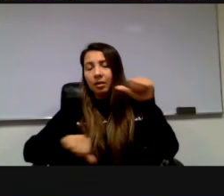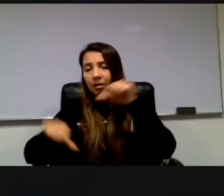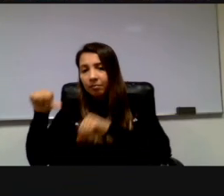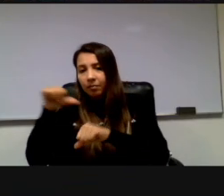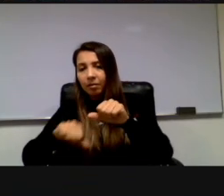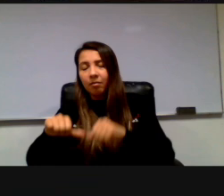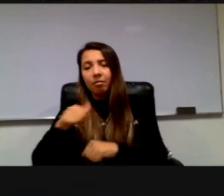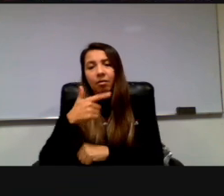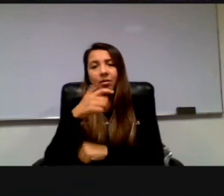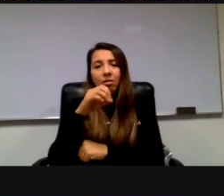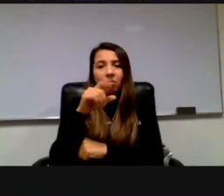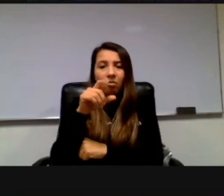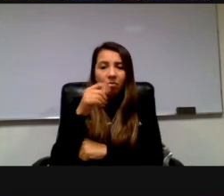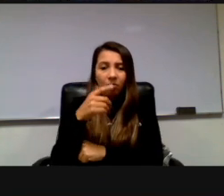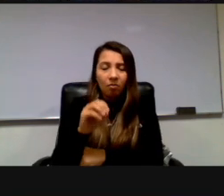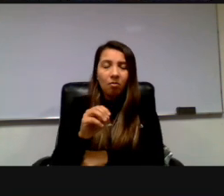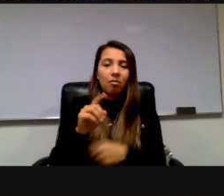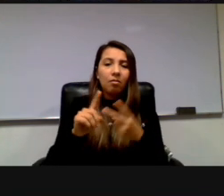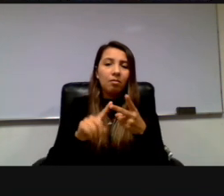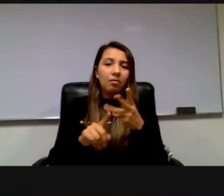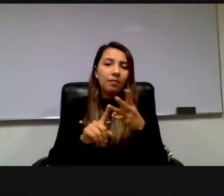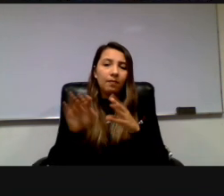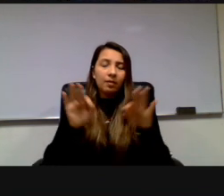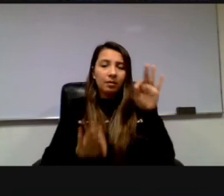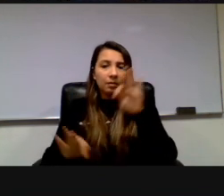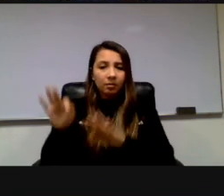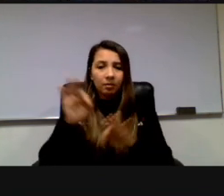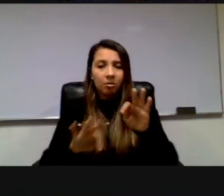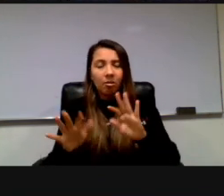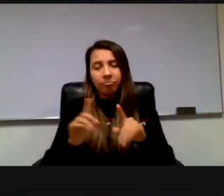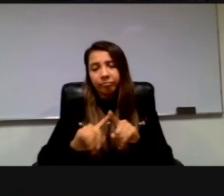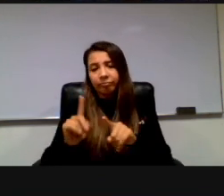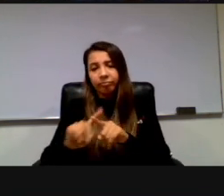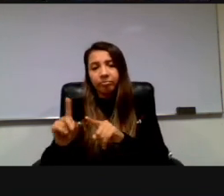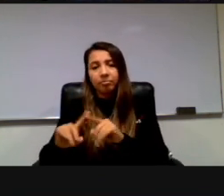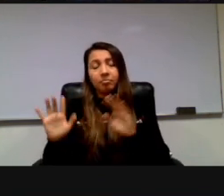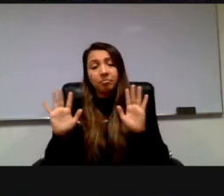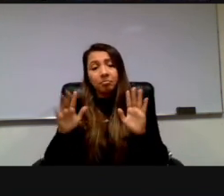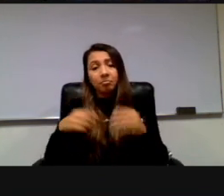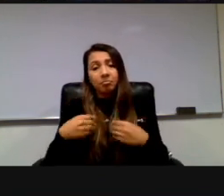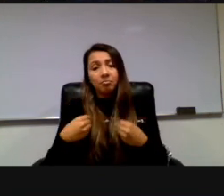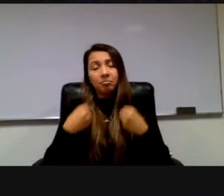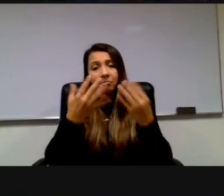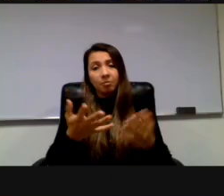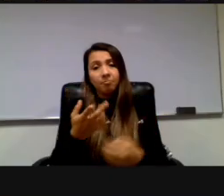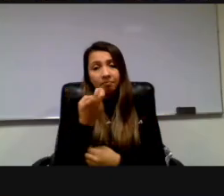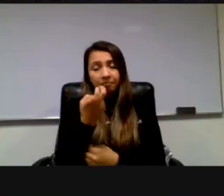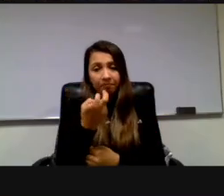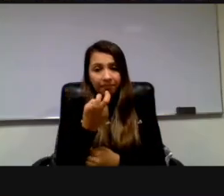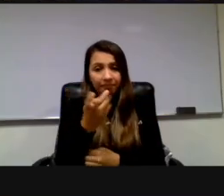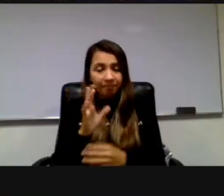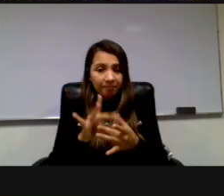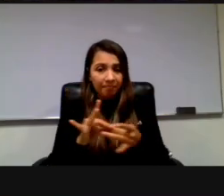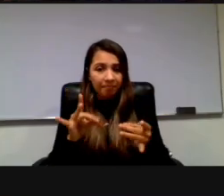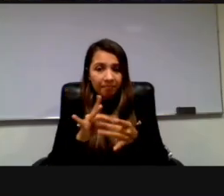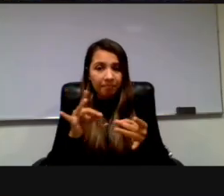químicos, geólogos, físicos, etcétera, ¿no? Entonces, bueno, pues eso es lo que les quería contar y pues hoy estoy